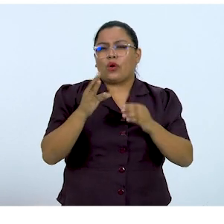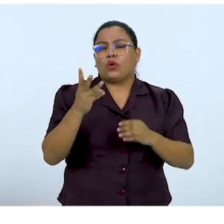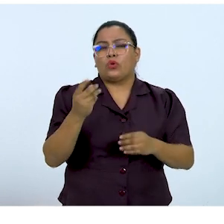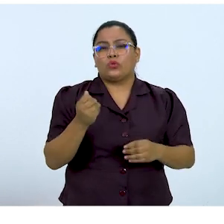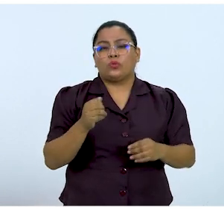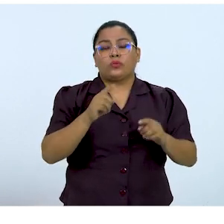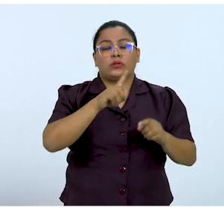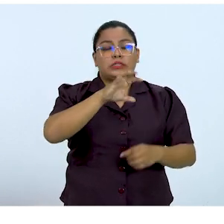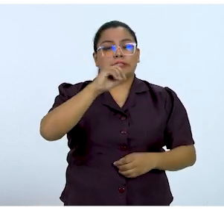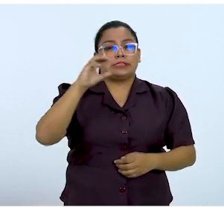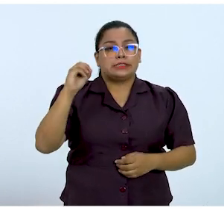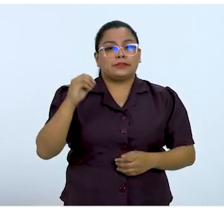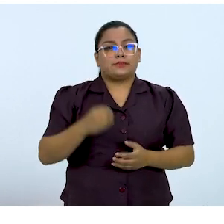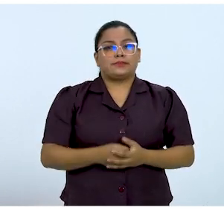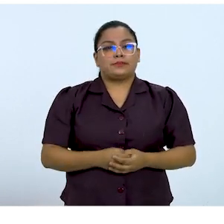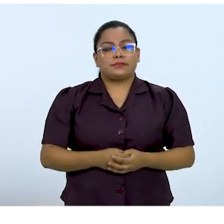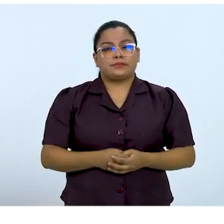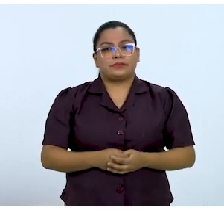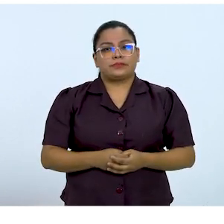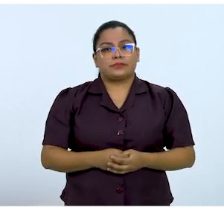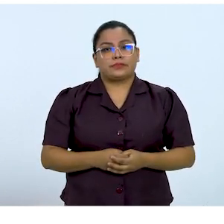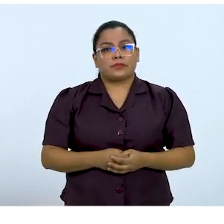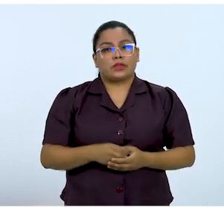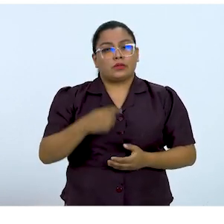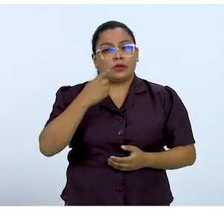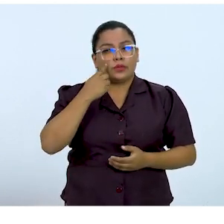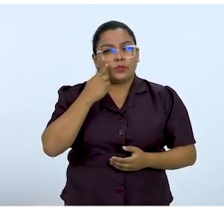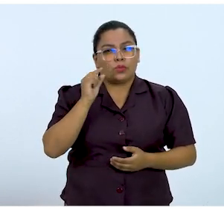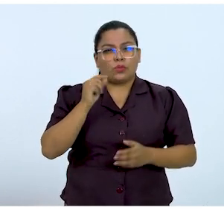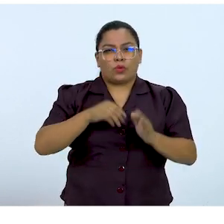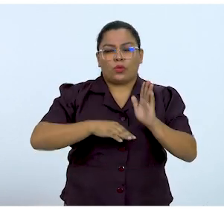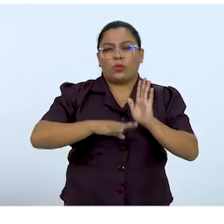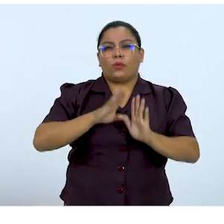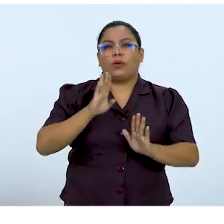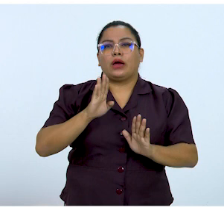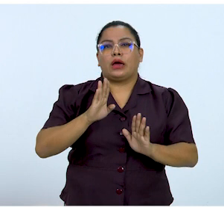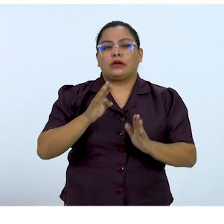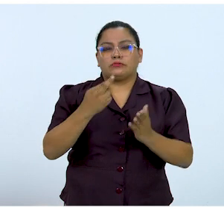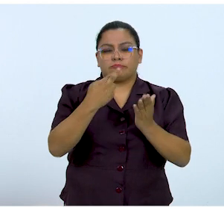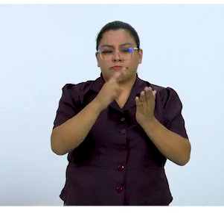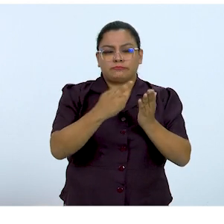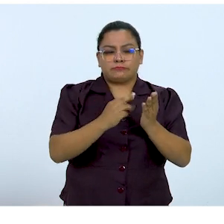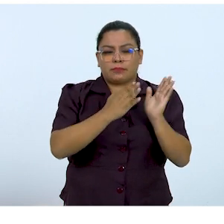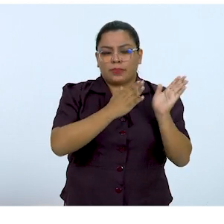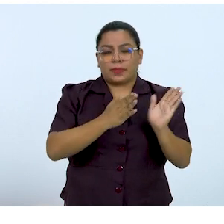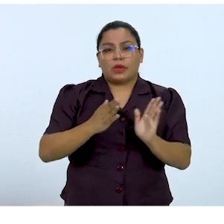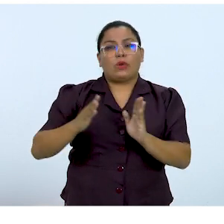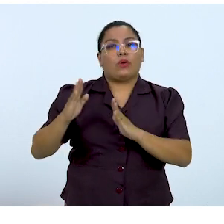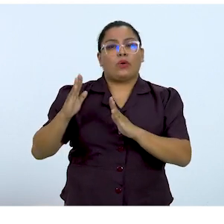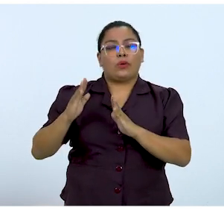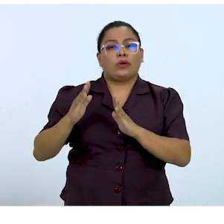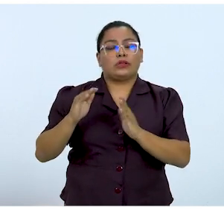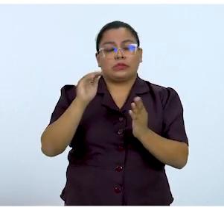con los números hasta 100. Si nos acercamos aún más, revisando la